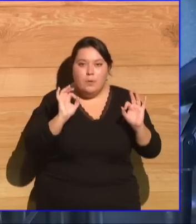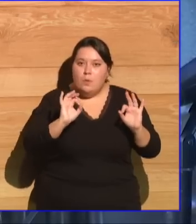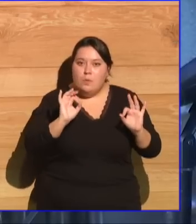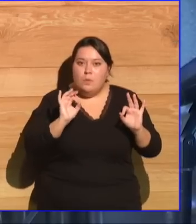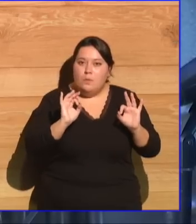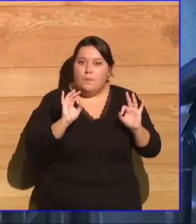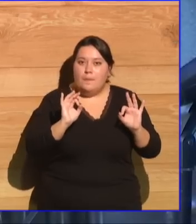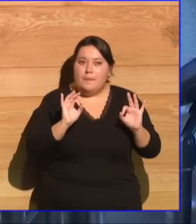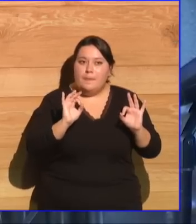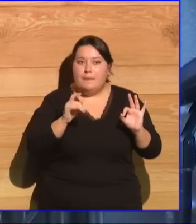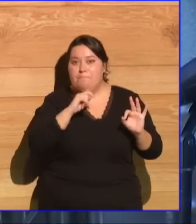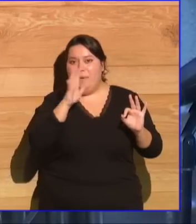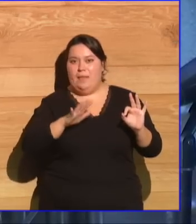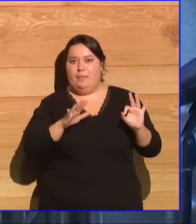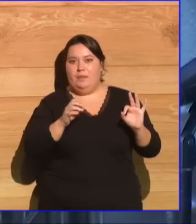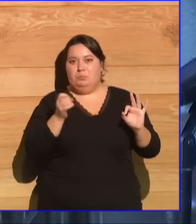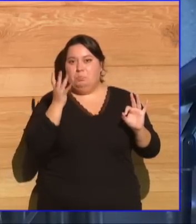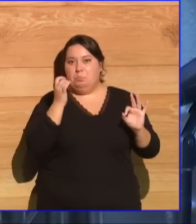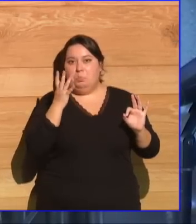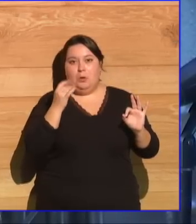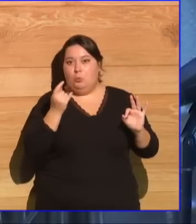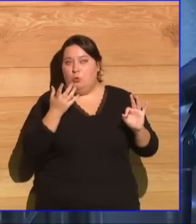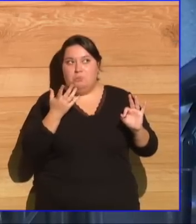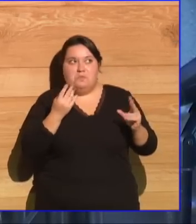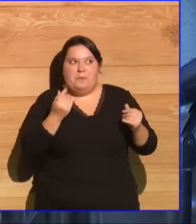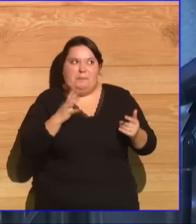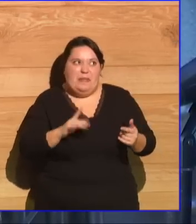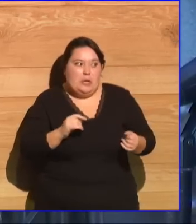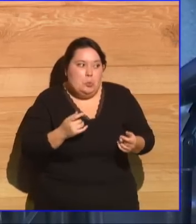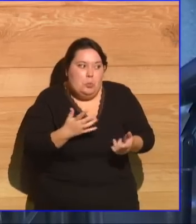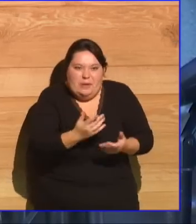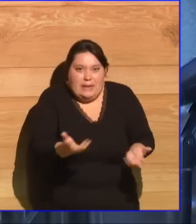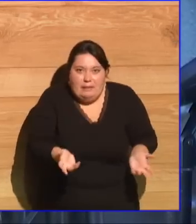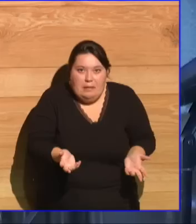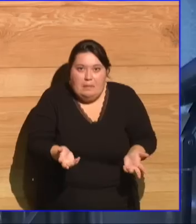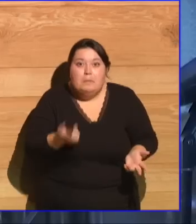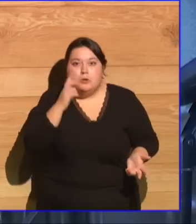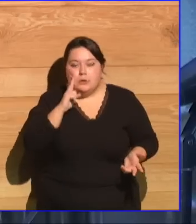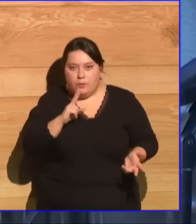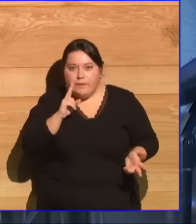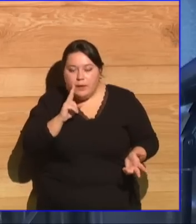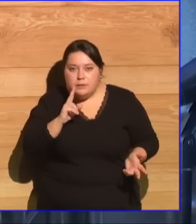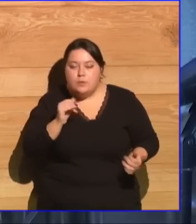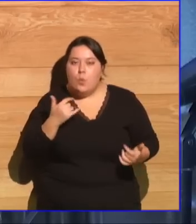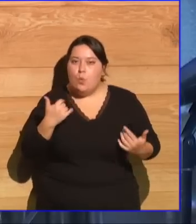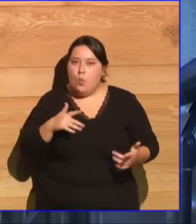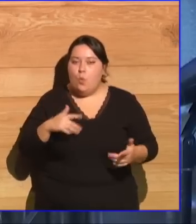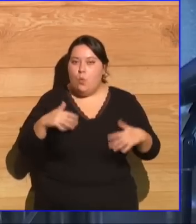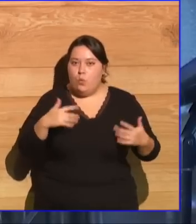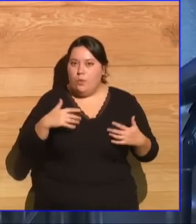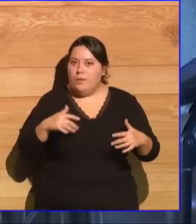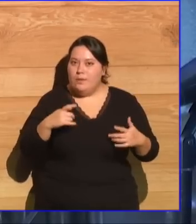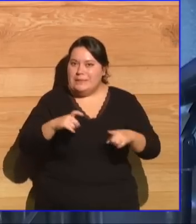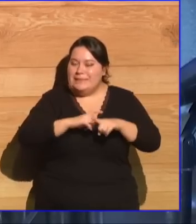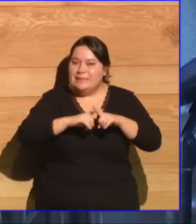creo parece intrascendente, porque en realidad parece que no está pasando nada, parece. Pero cuando te fijas, te das cuenta que es la obra de un rey del estilo